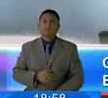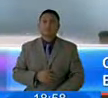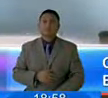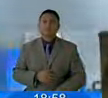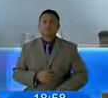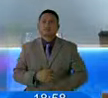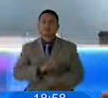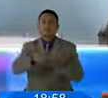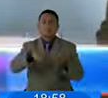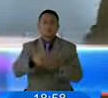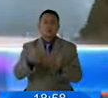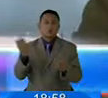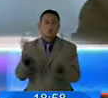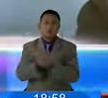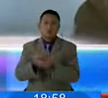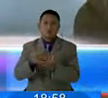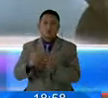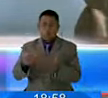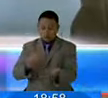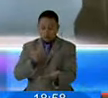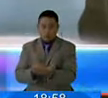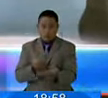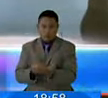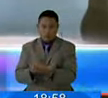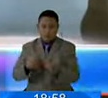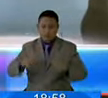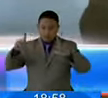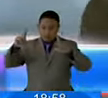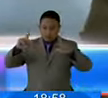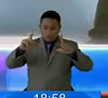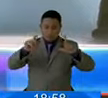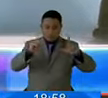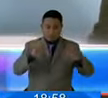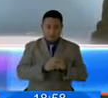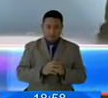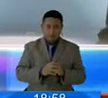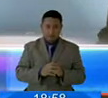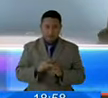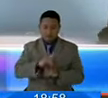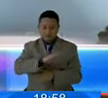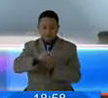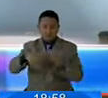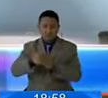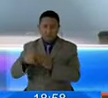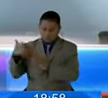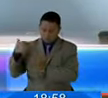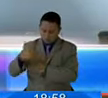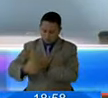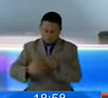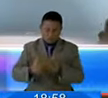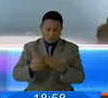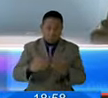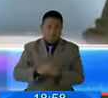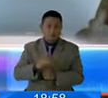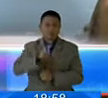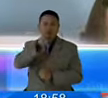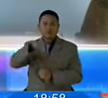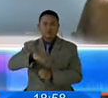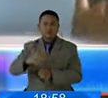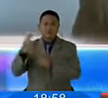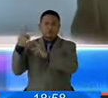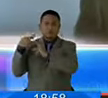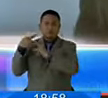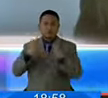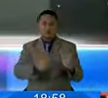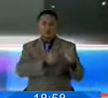tanto en forma física con documentos como fotográficamente, en donde todo esto se siguió la cadena de custodia